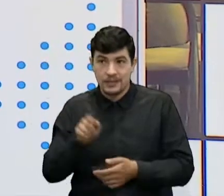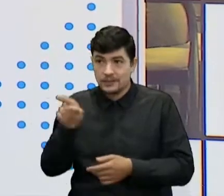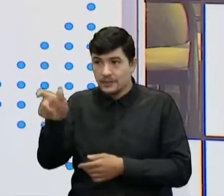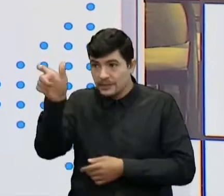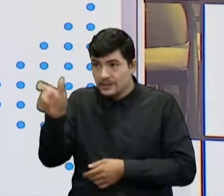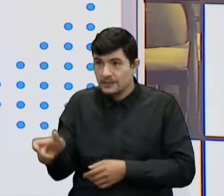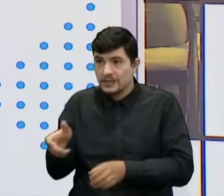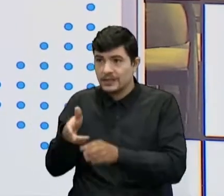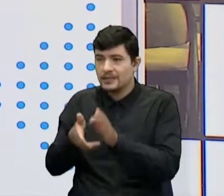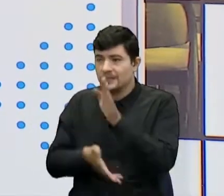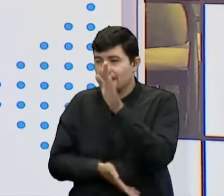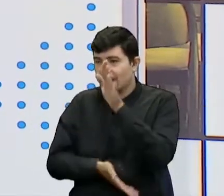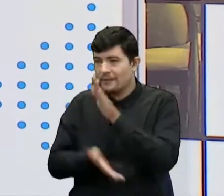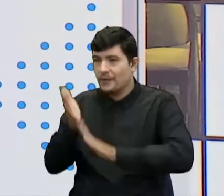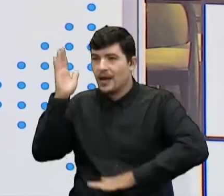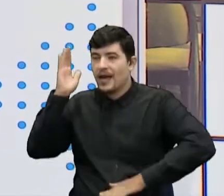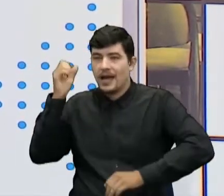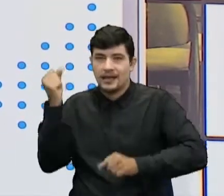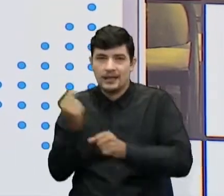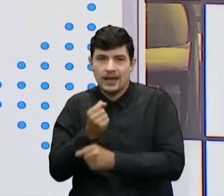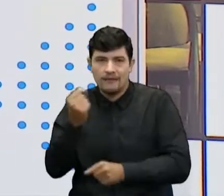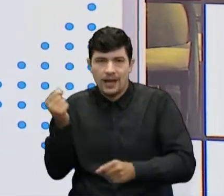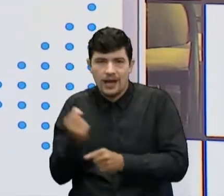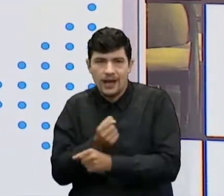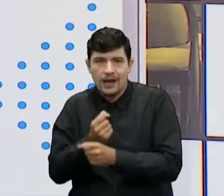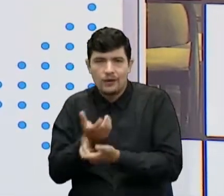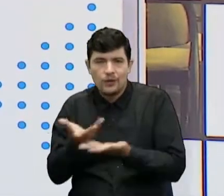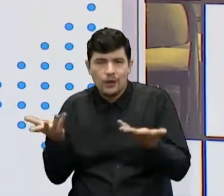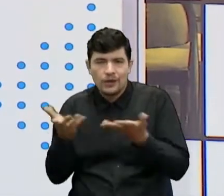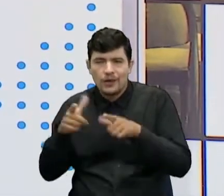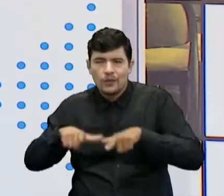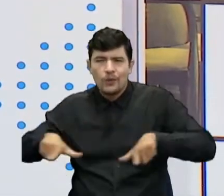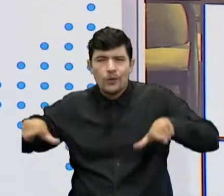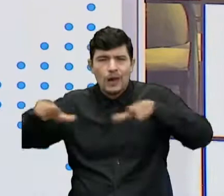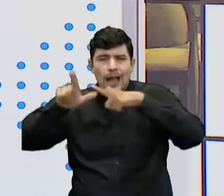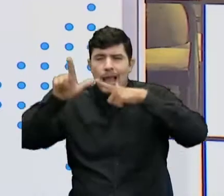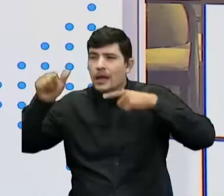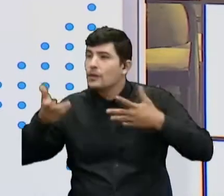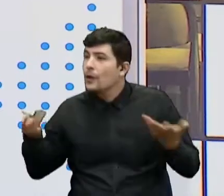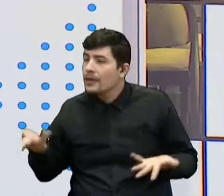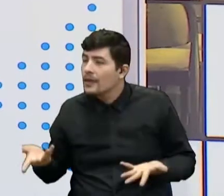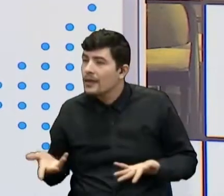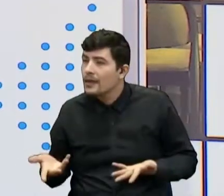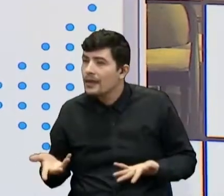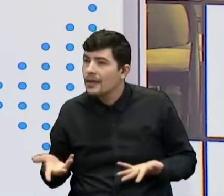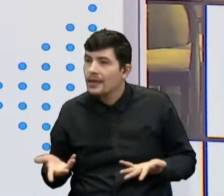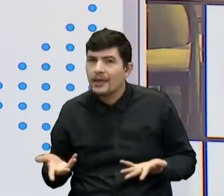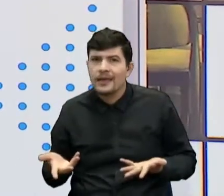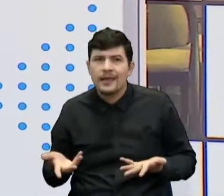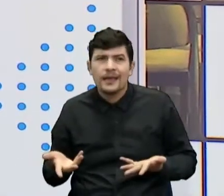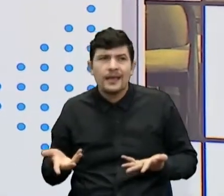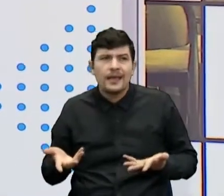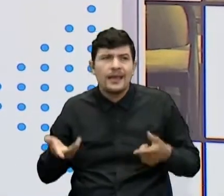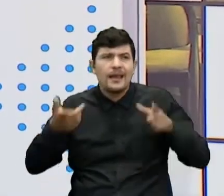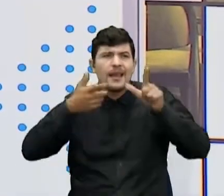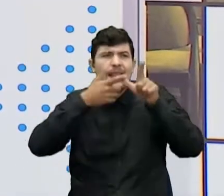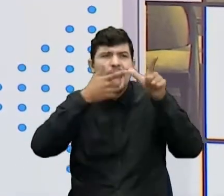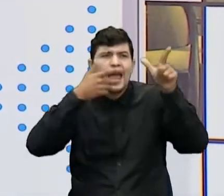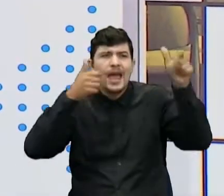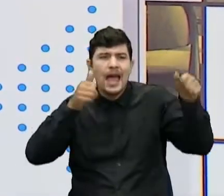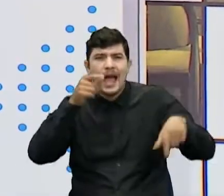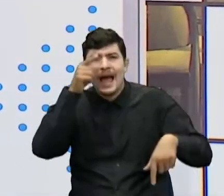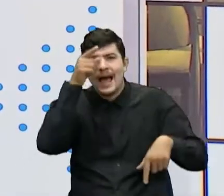propia A trabajar Con los más necesitados En un sitio lejano ¿Adivine dónde? ¿En dónde? ¿En dónde? Por allá donde tienen Un